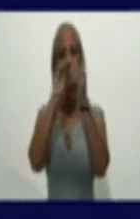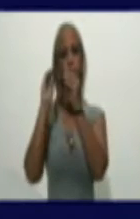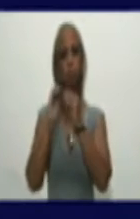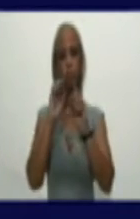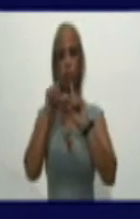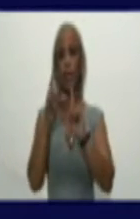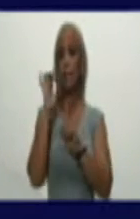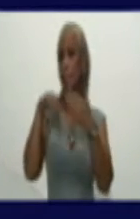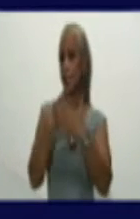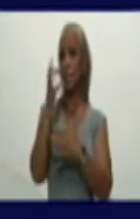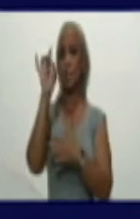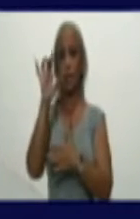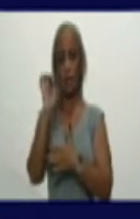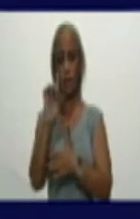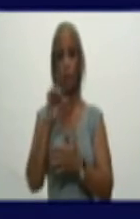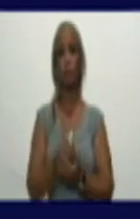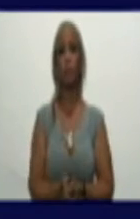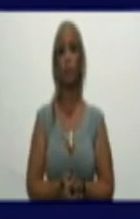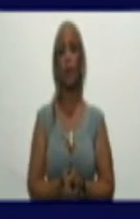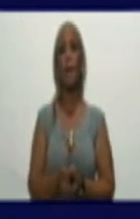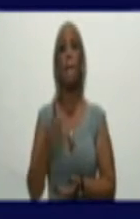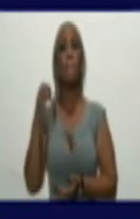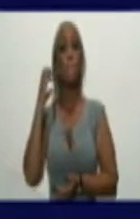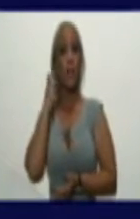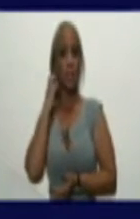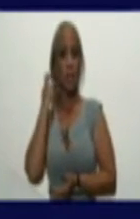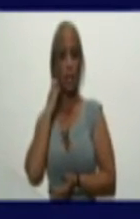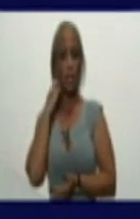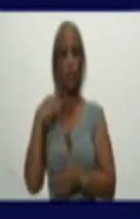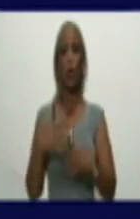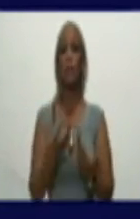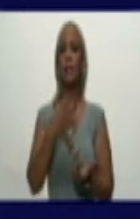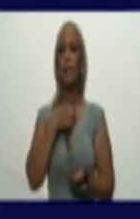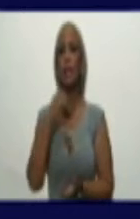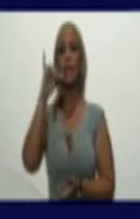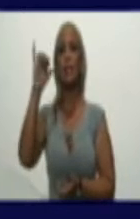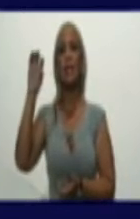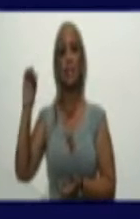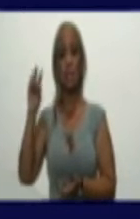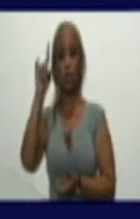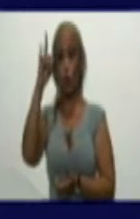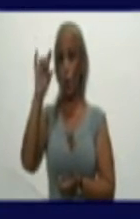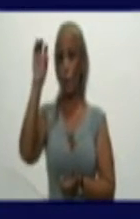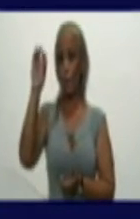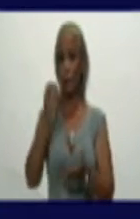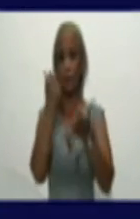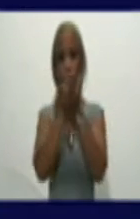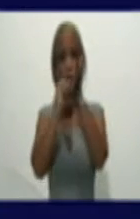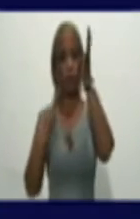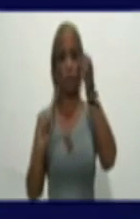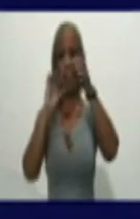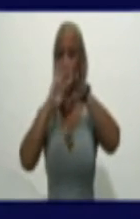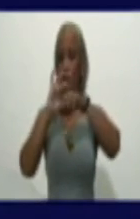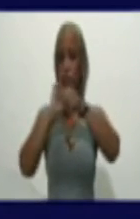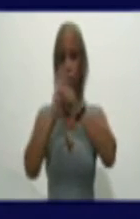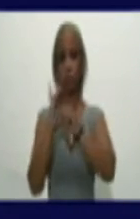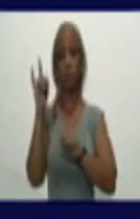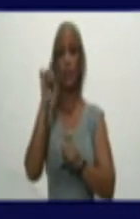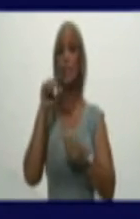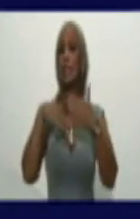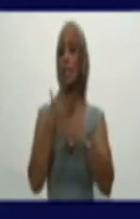de 281,6. Manzanillo tiene 690 casos diagnosticados en 15 días para